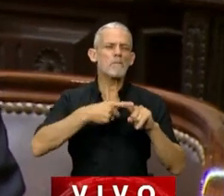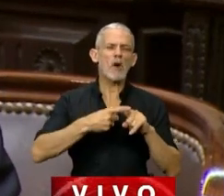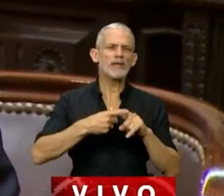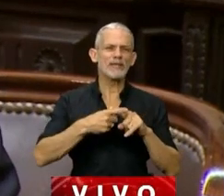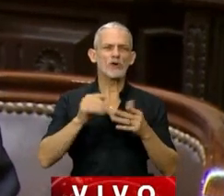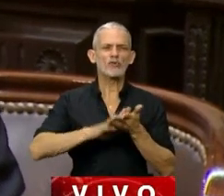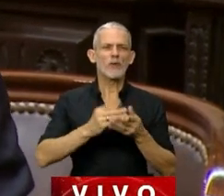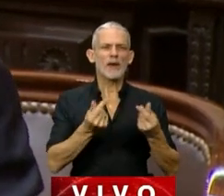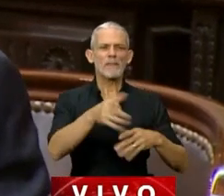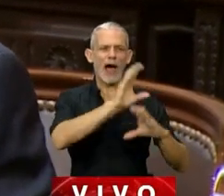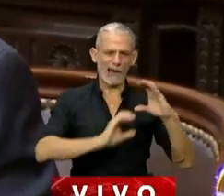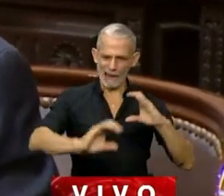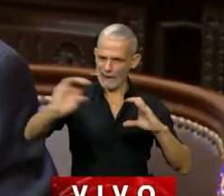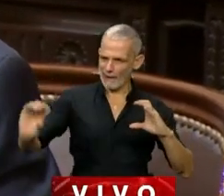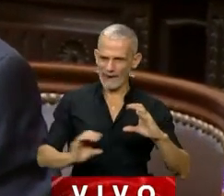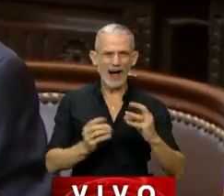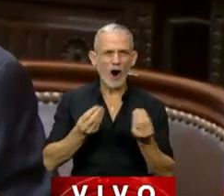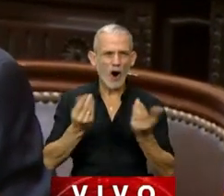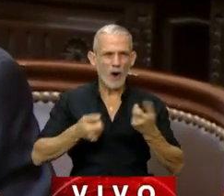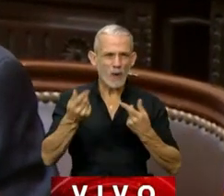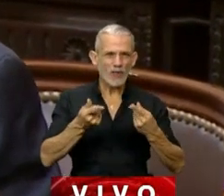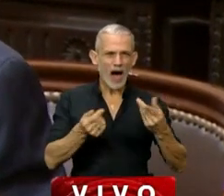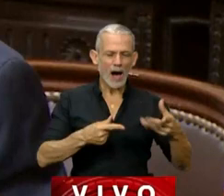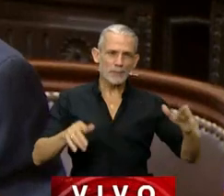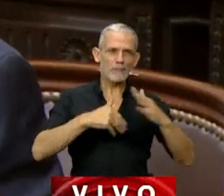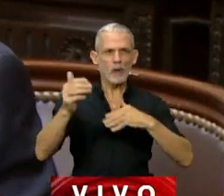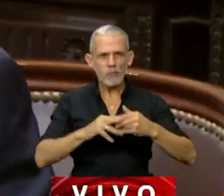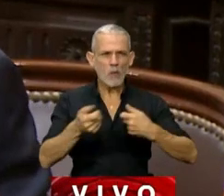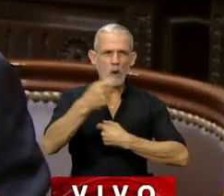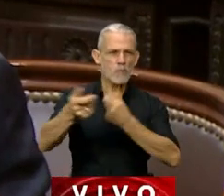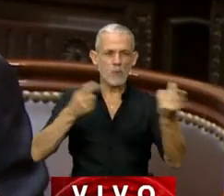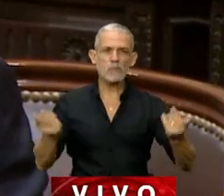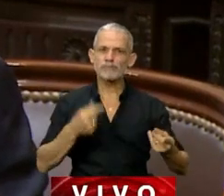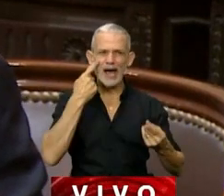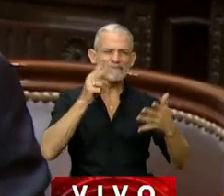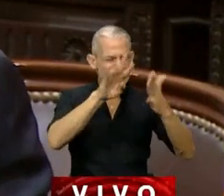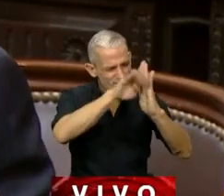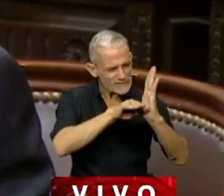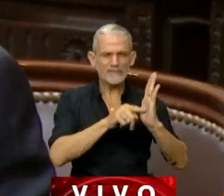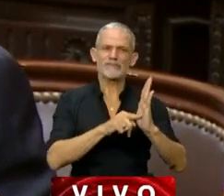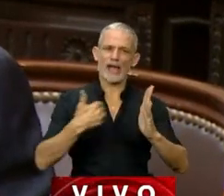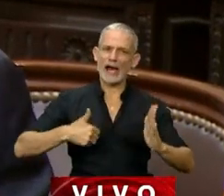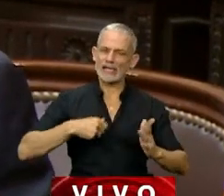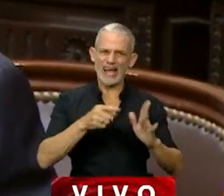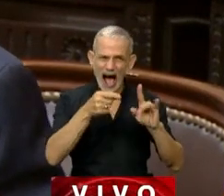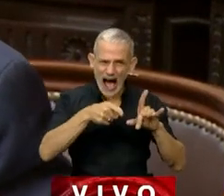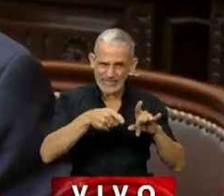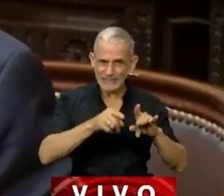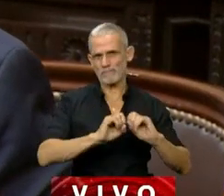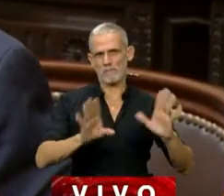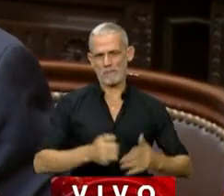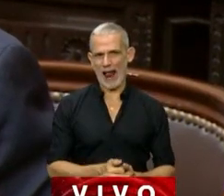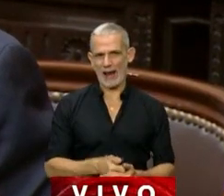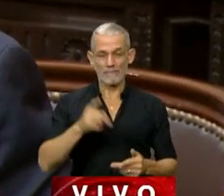políticas, las cuestiones de reparto de recursos, las cuestiones de reparto de infraestructura se debe revisar una vez más en la República Argentina y por